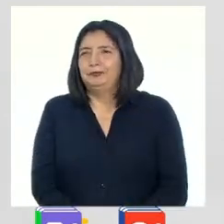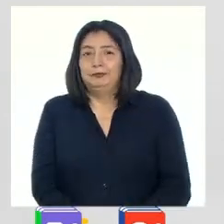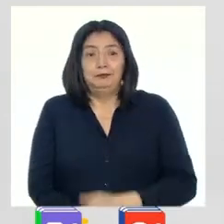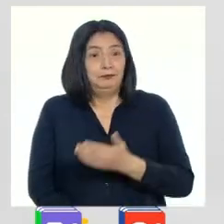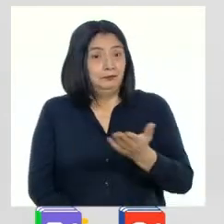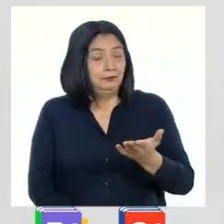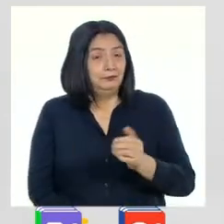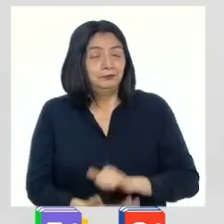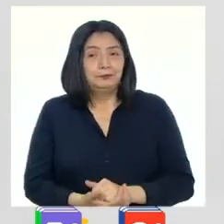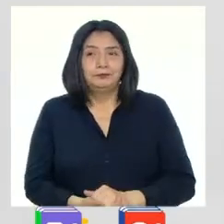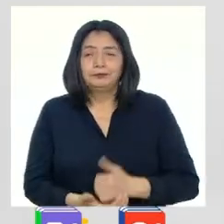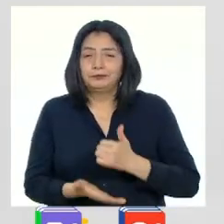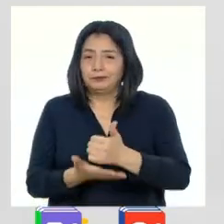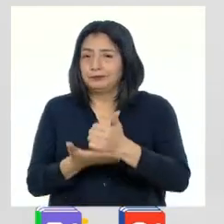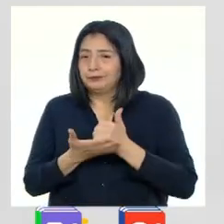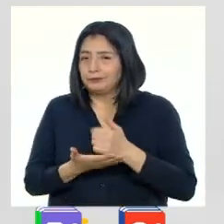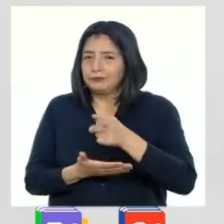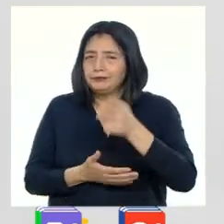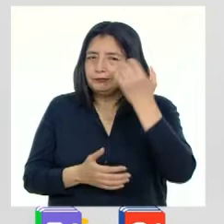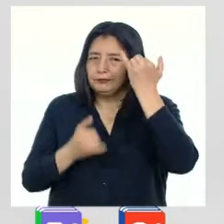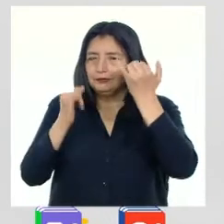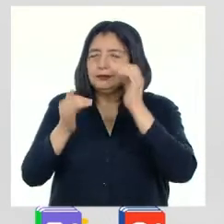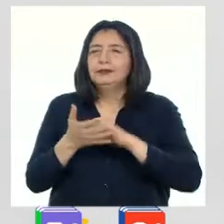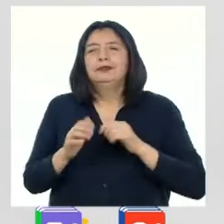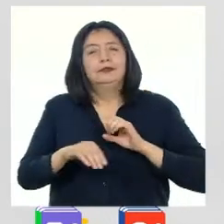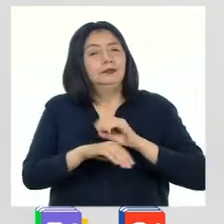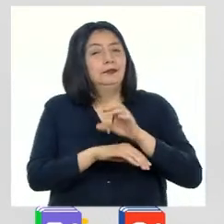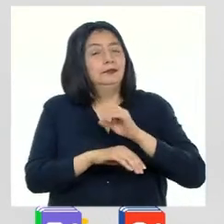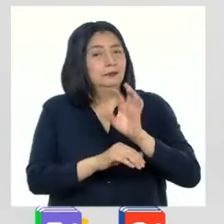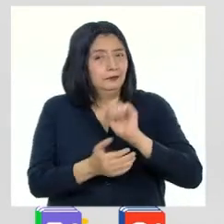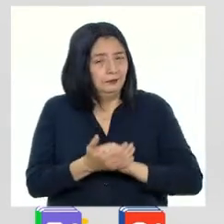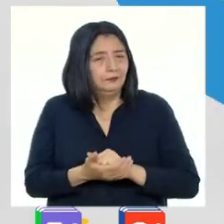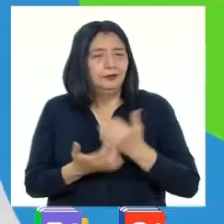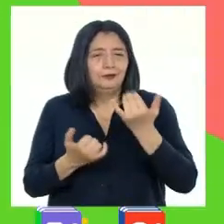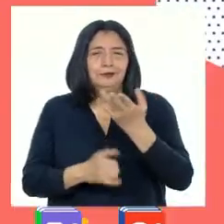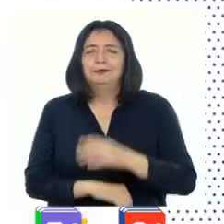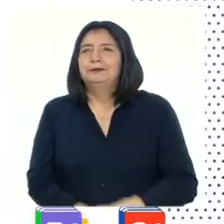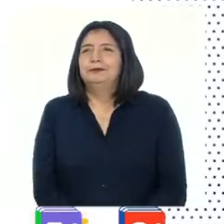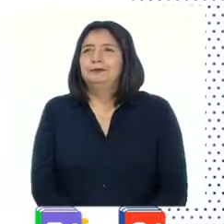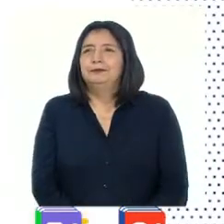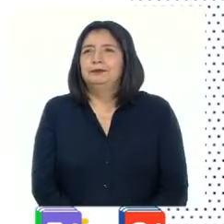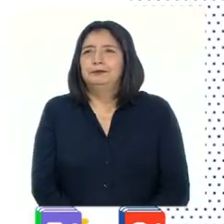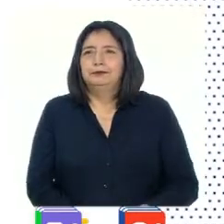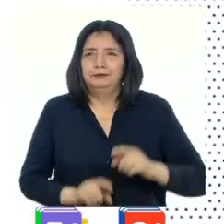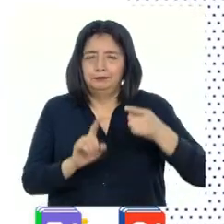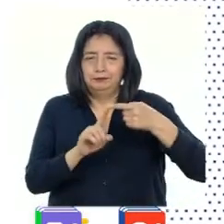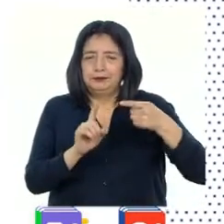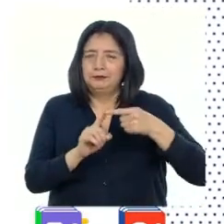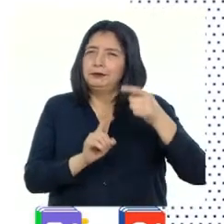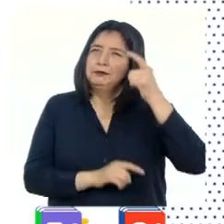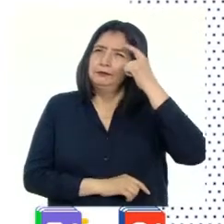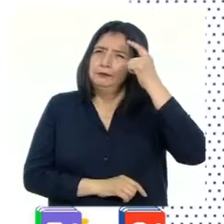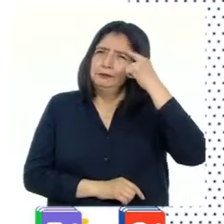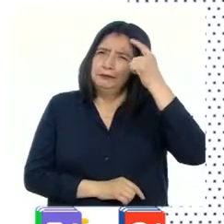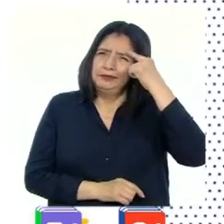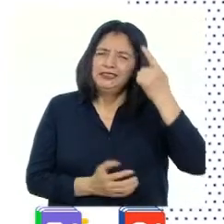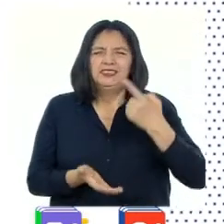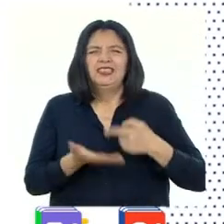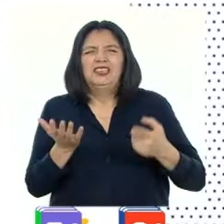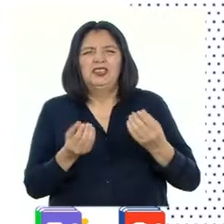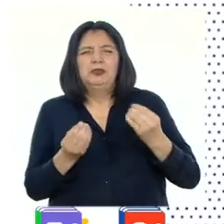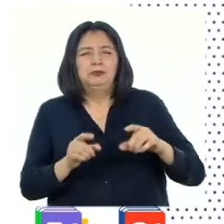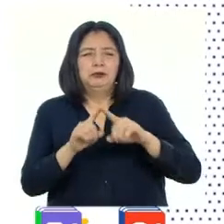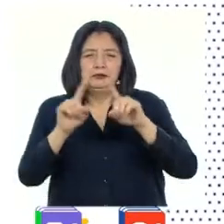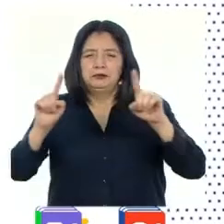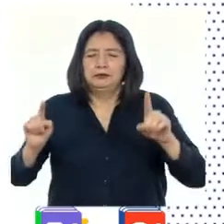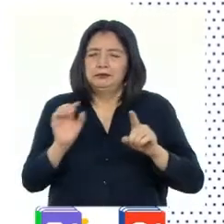Para eso, nos ayudarán estas ideas y recomendaciones a continuación. Primero debemos pensar en las escenas, los